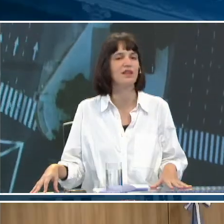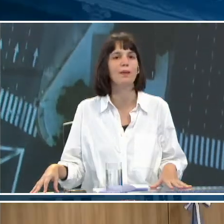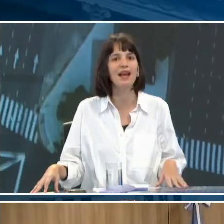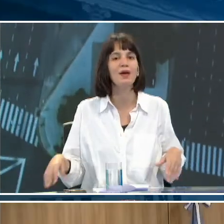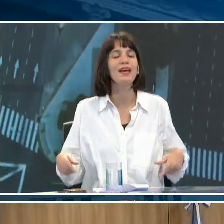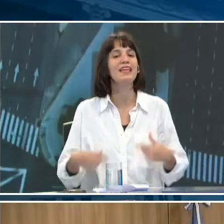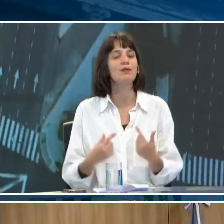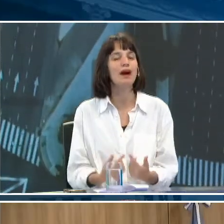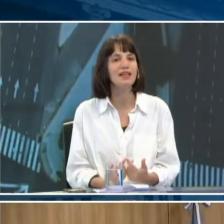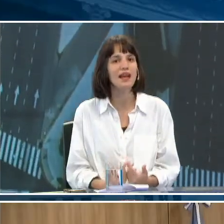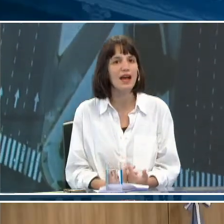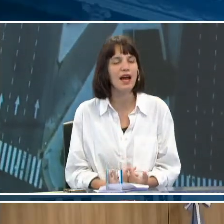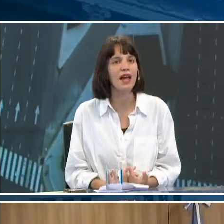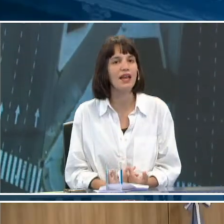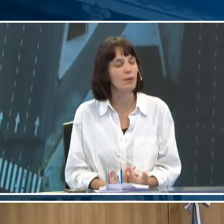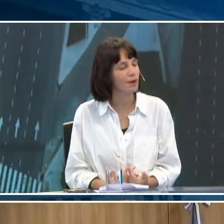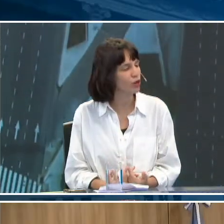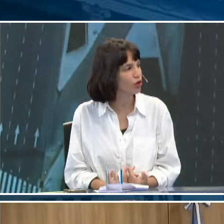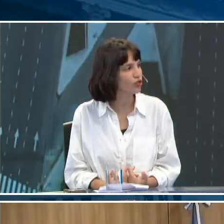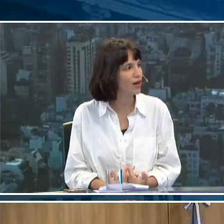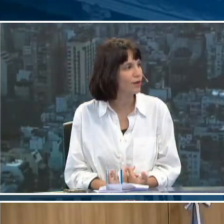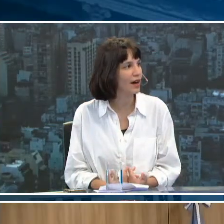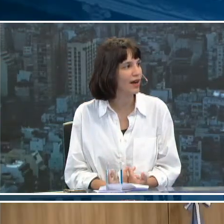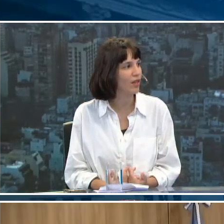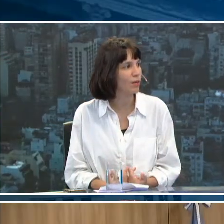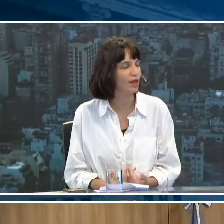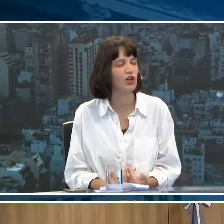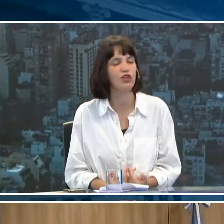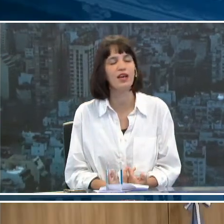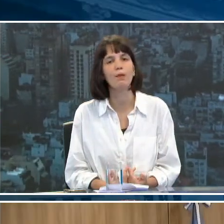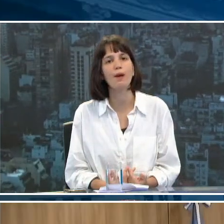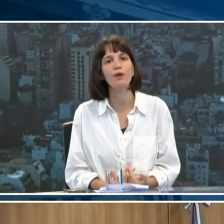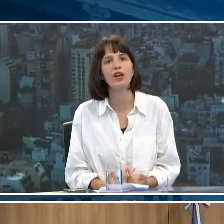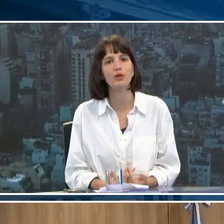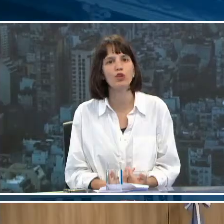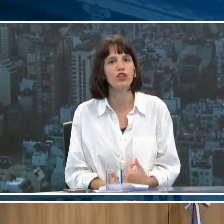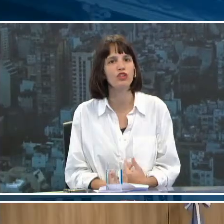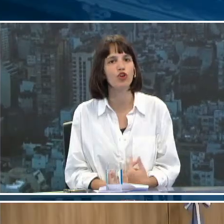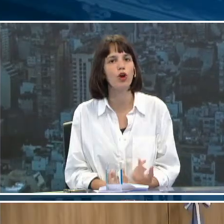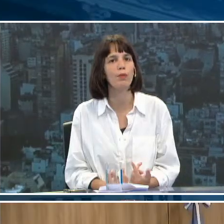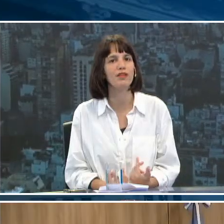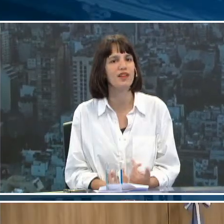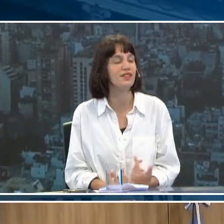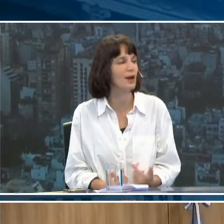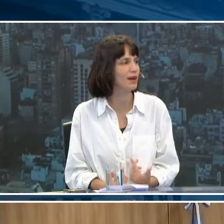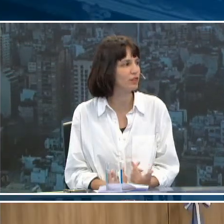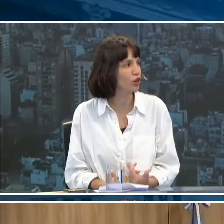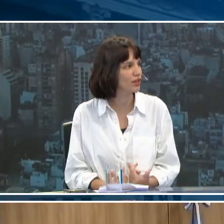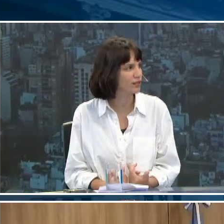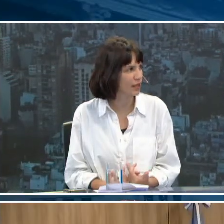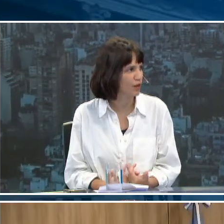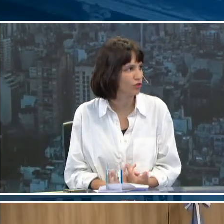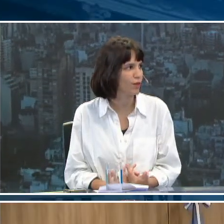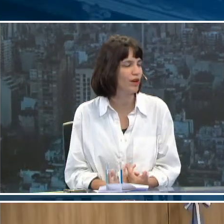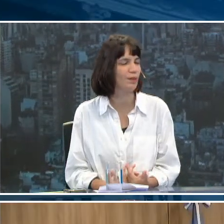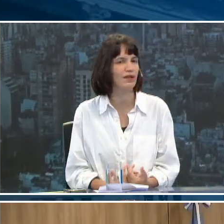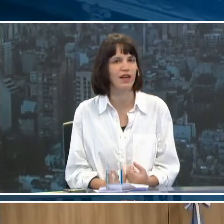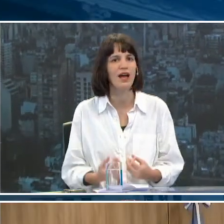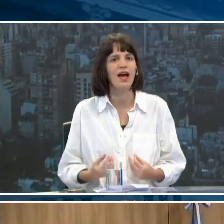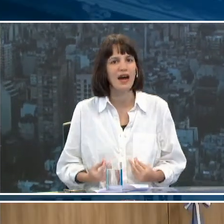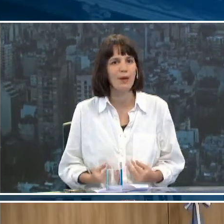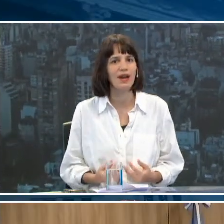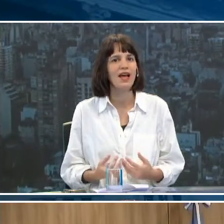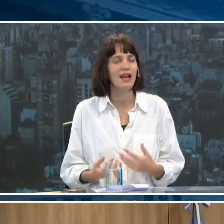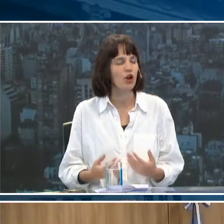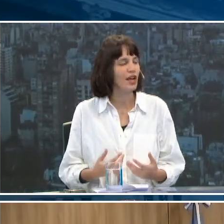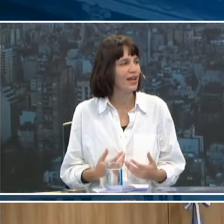esta semana. Y mañana en el PJ, a las mediodía, va a haber una reunión de todos los presidentes de partidos que integran Unión por la Patria.